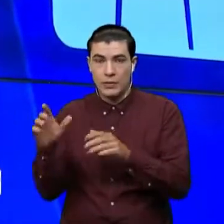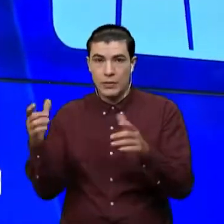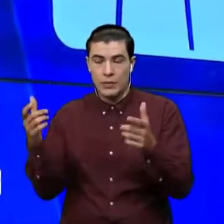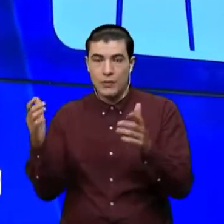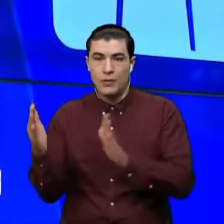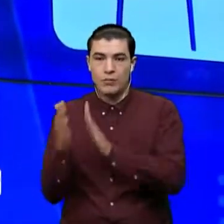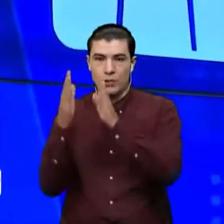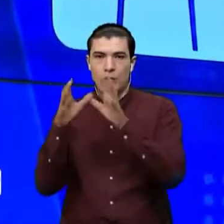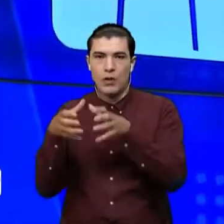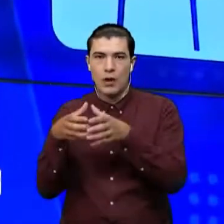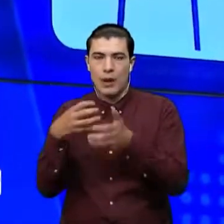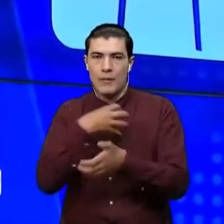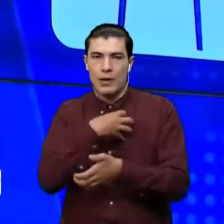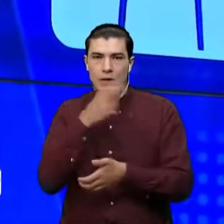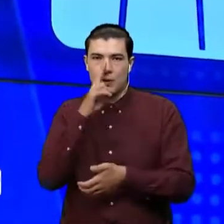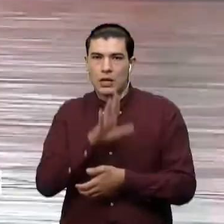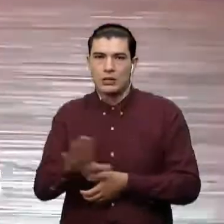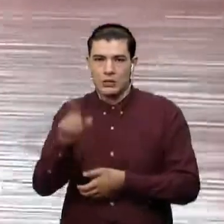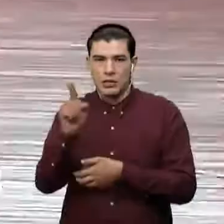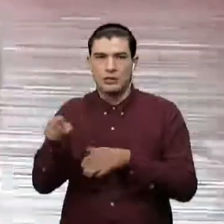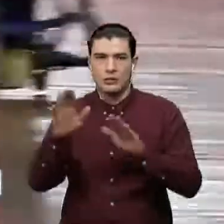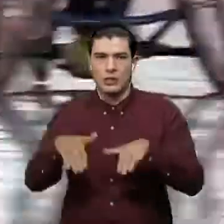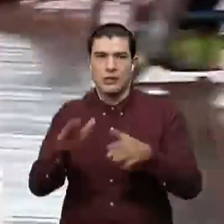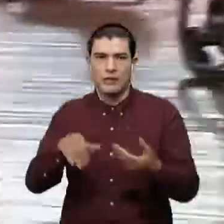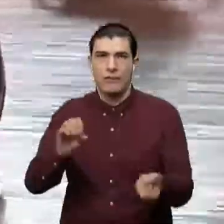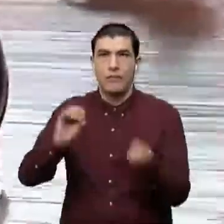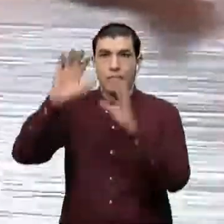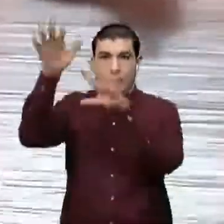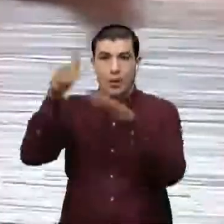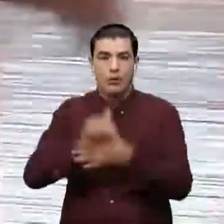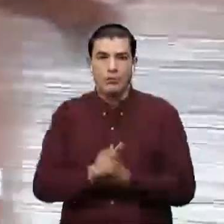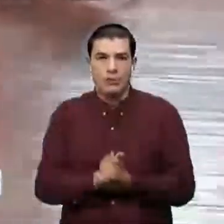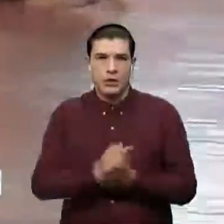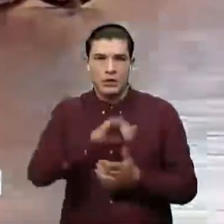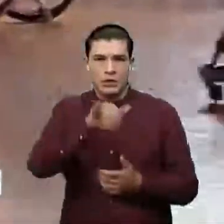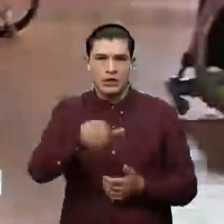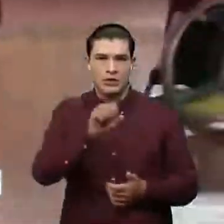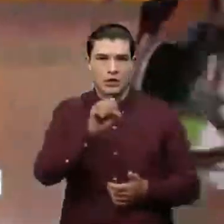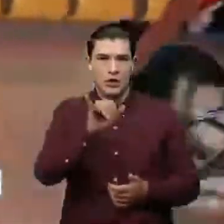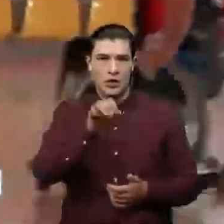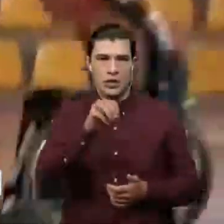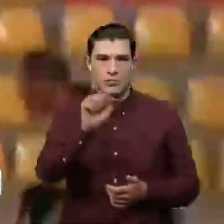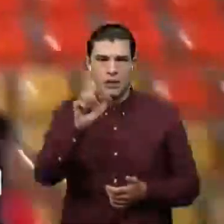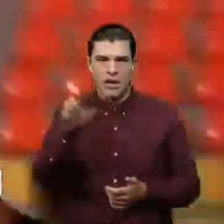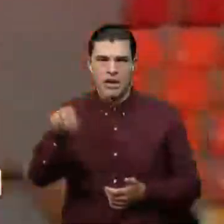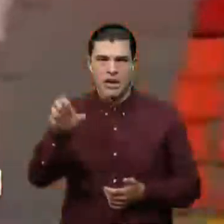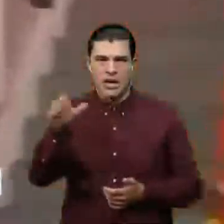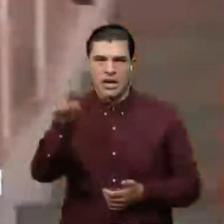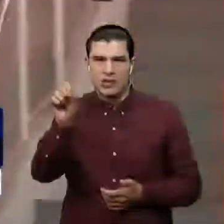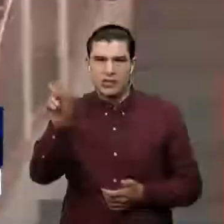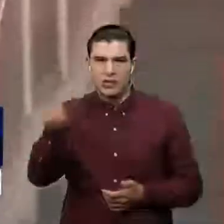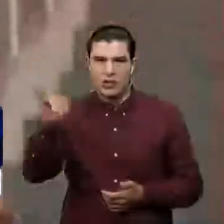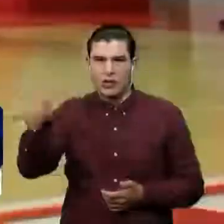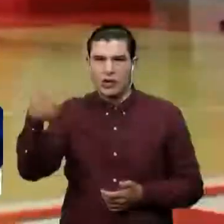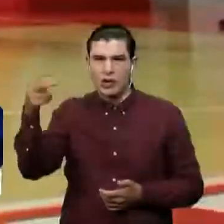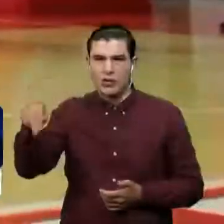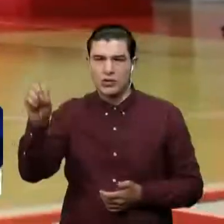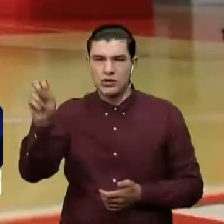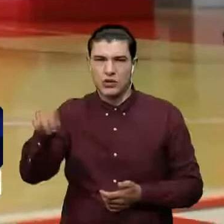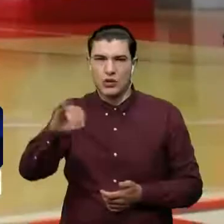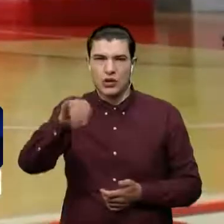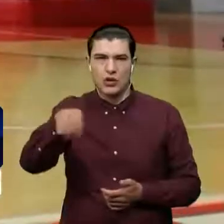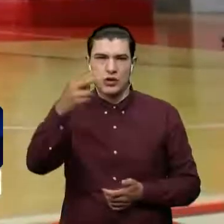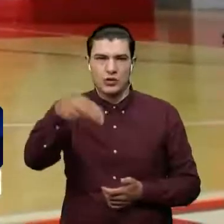nacional de esta disciplina y hoy mar granados ya ir santamaría a nelson sanz john hernández y joan vargas